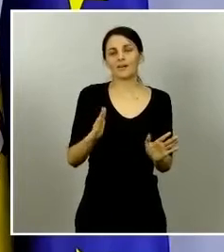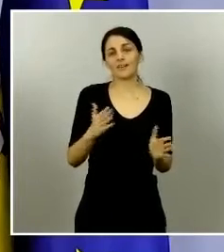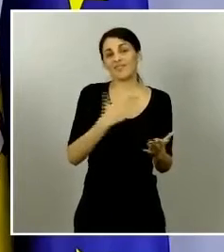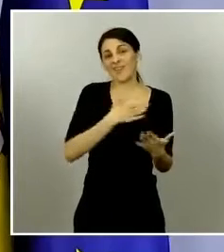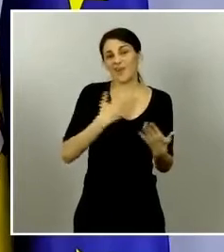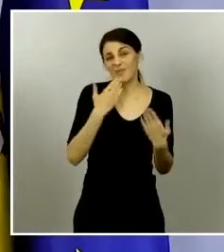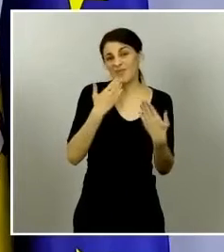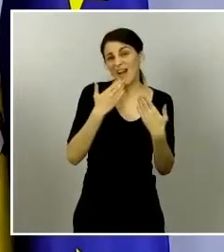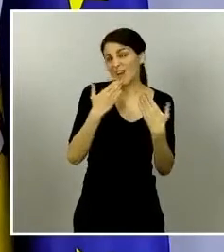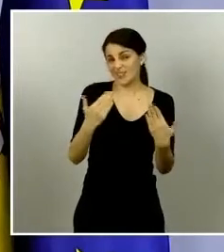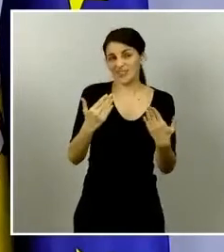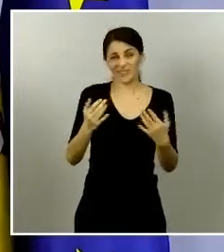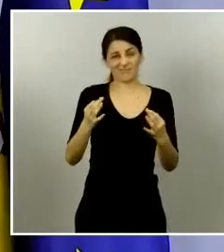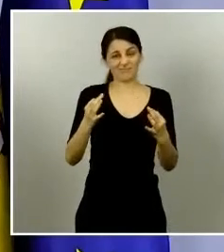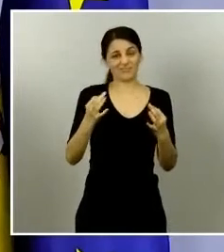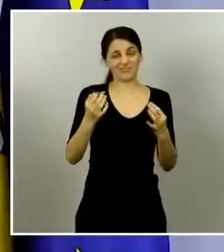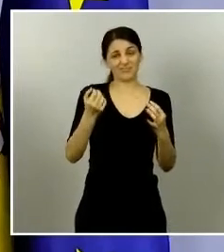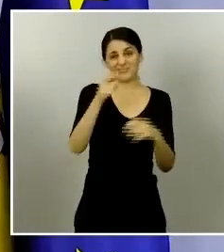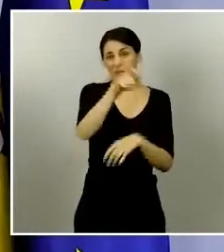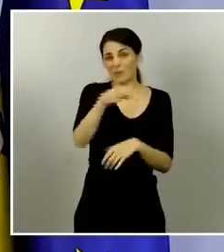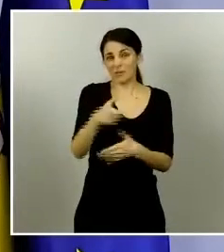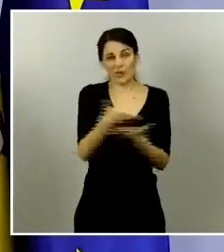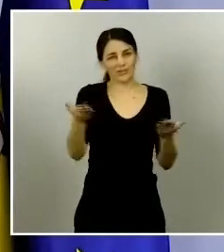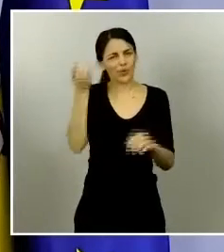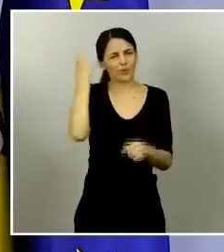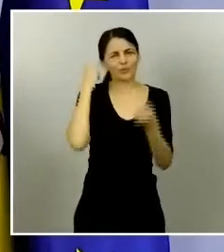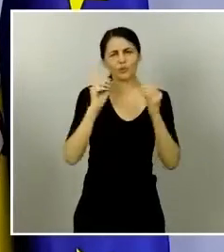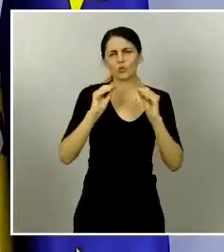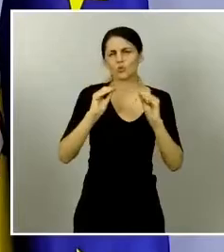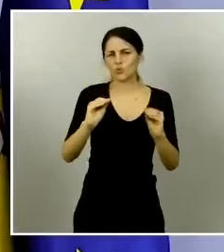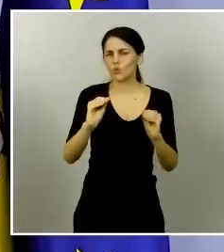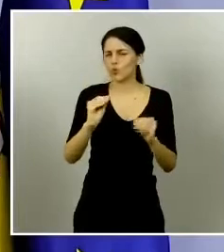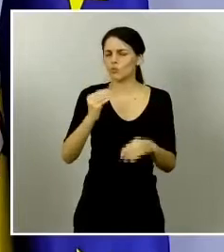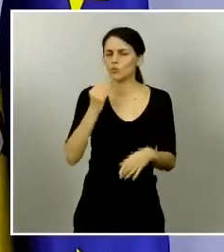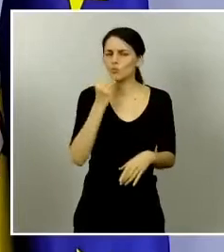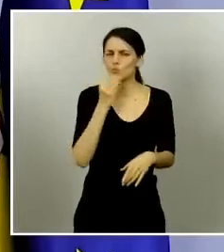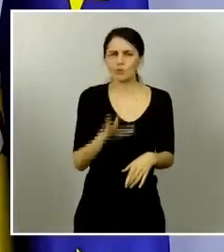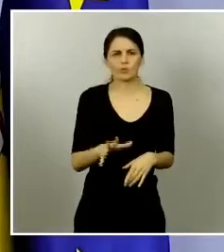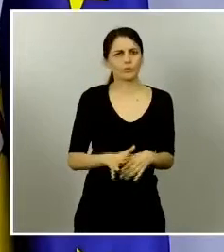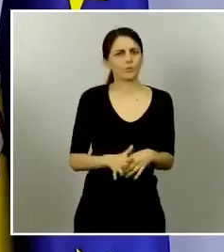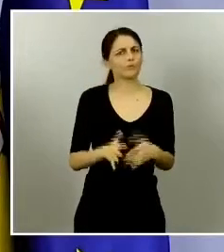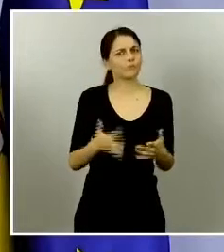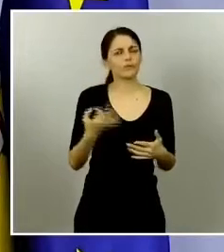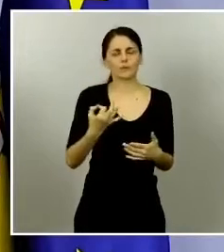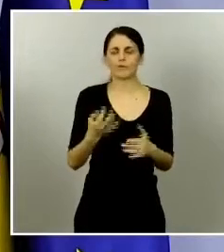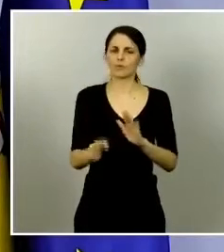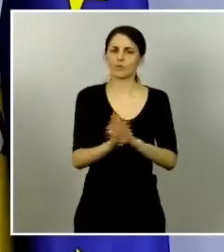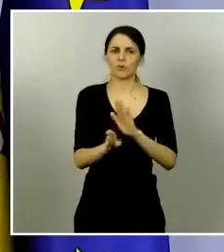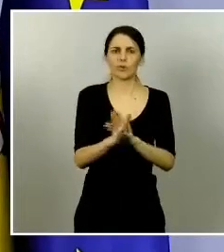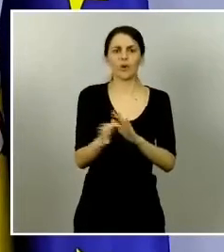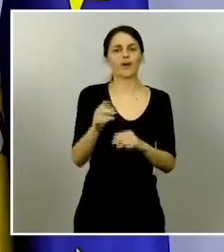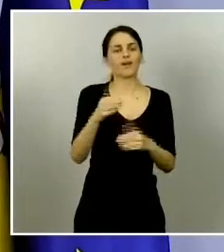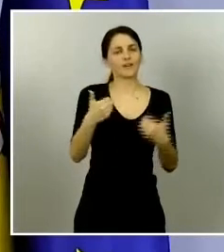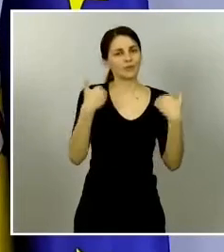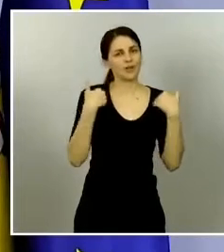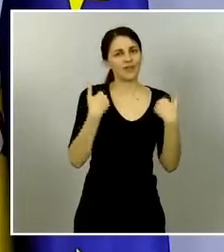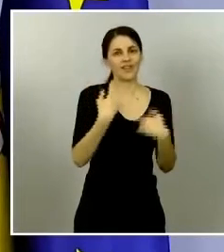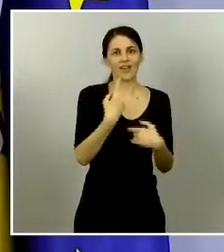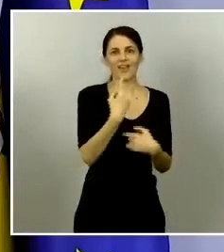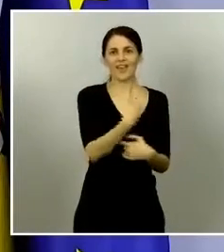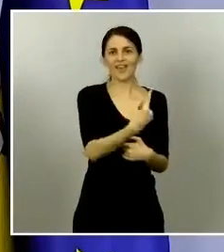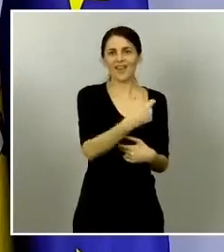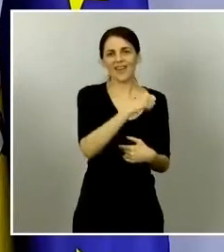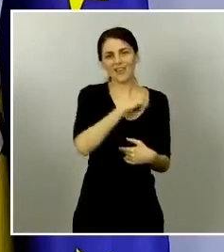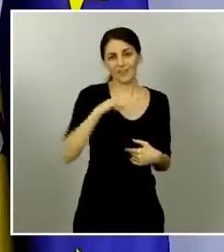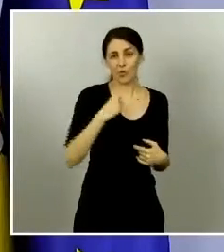como siempre también quiero hacer, el comportamiento ejemplar de la ciudadanía. Es muy importante seguir manteniendo